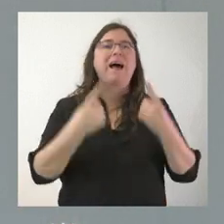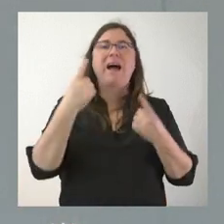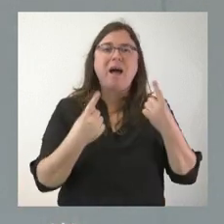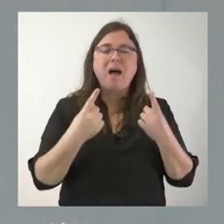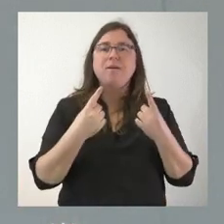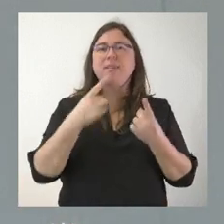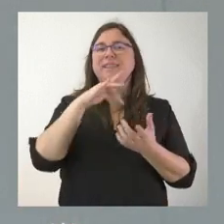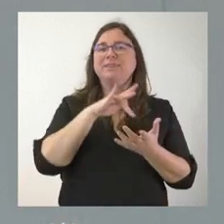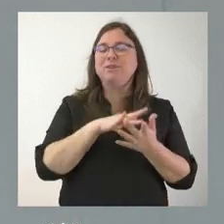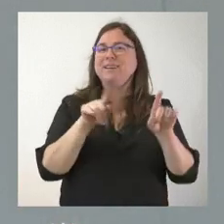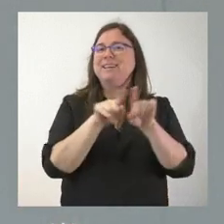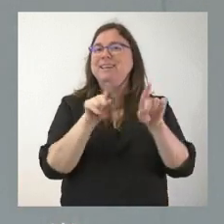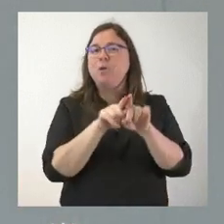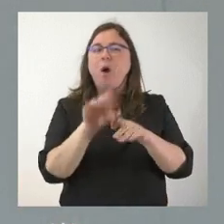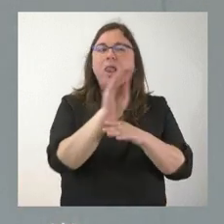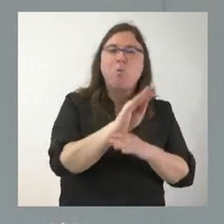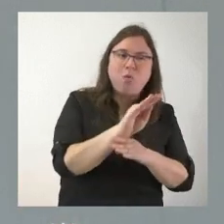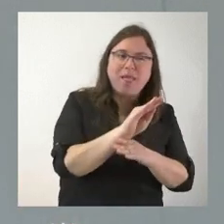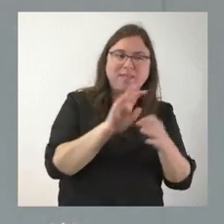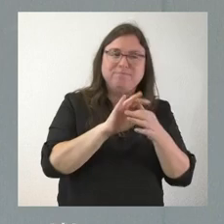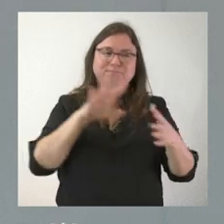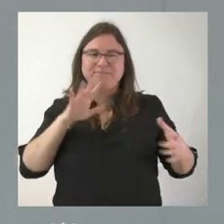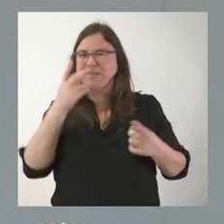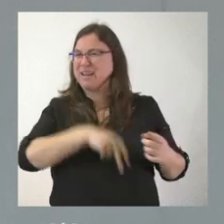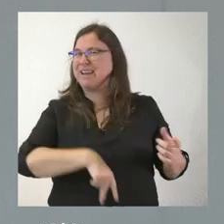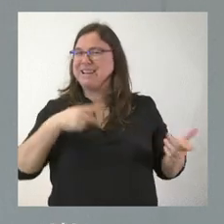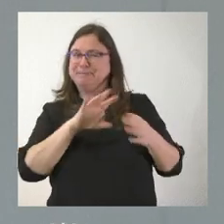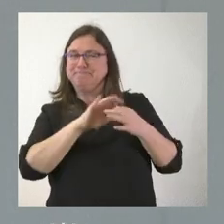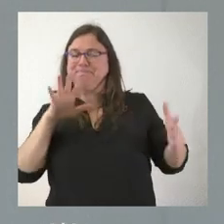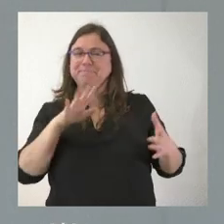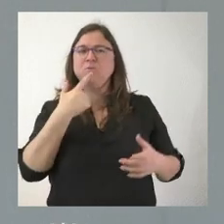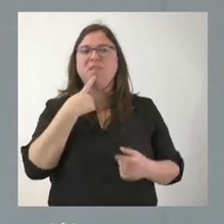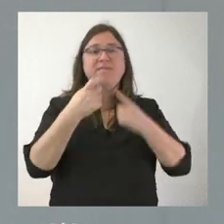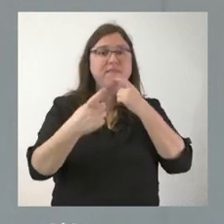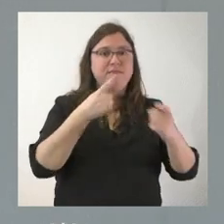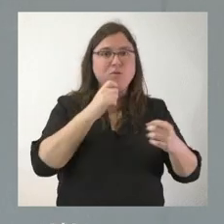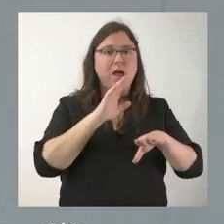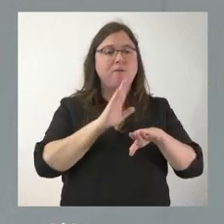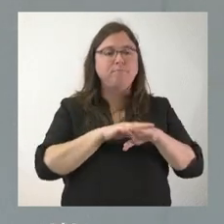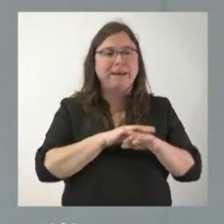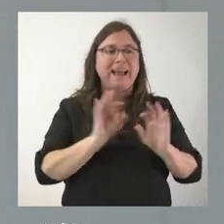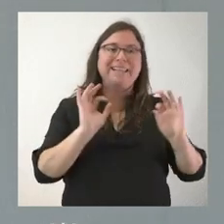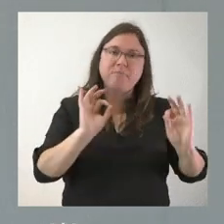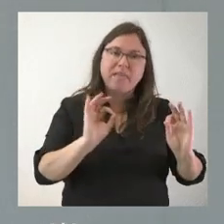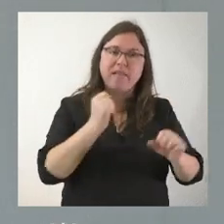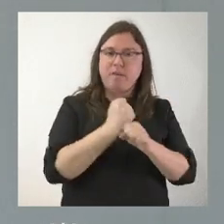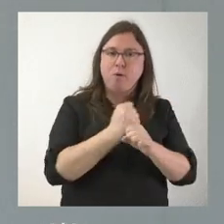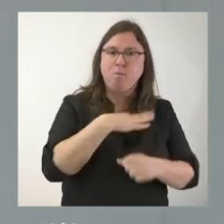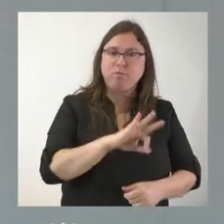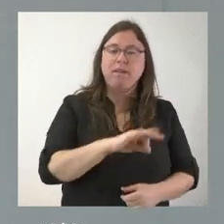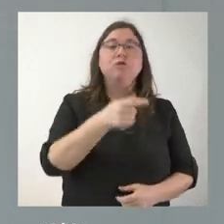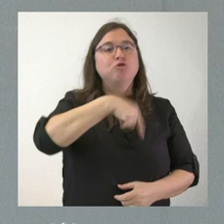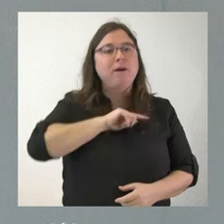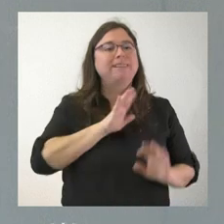los aspectos estrictamente de cuidados y que hay esa dificultad por tanto de la especialización nosotros vamos hacia